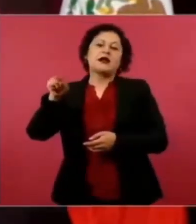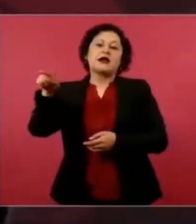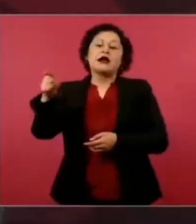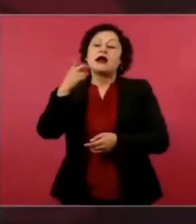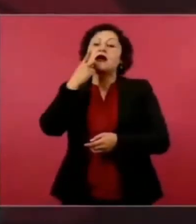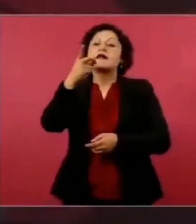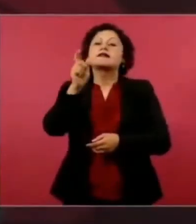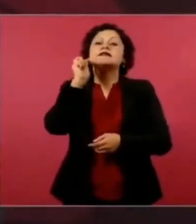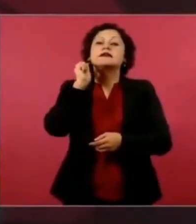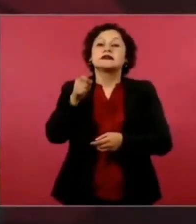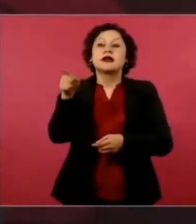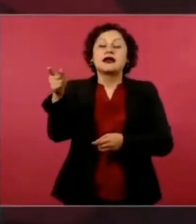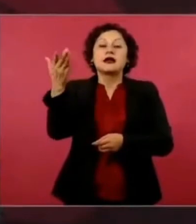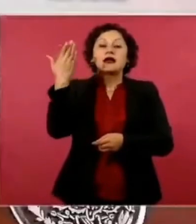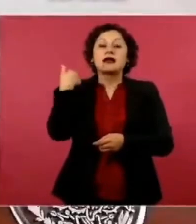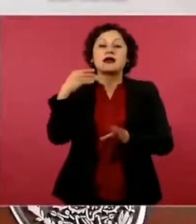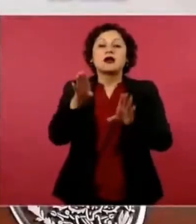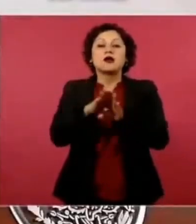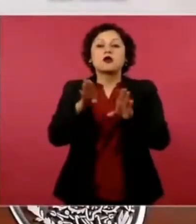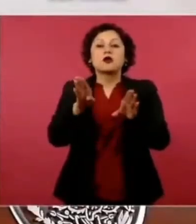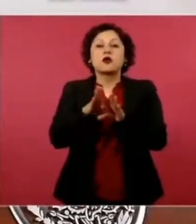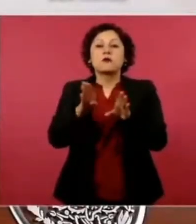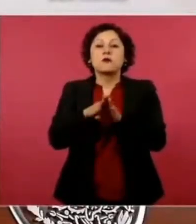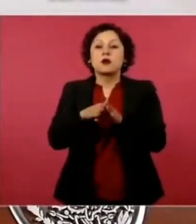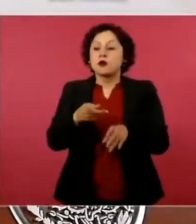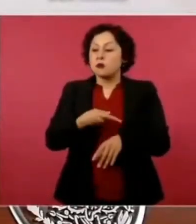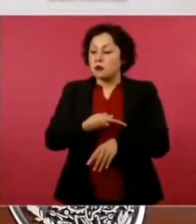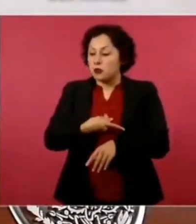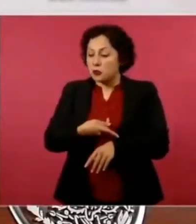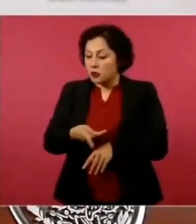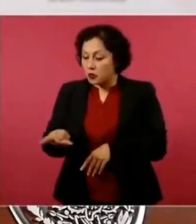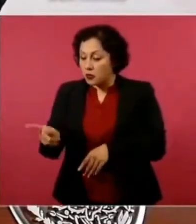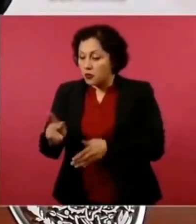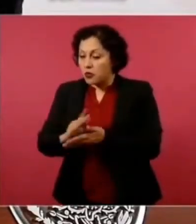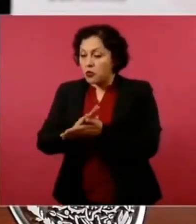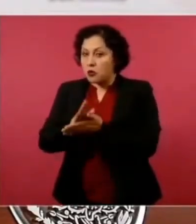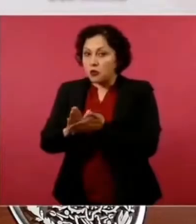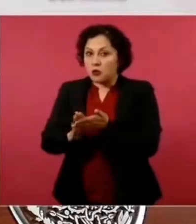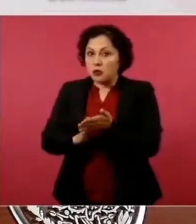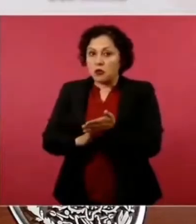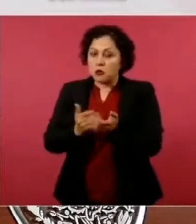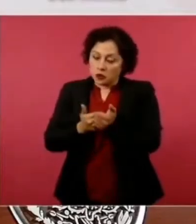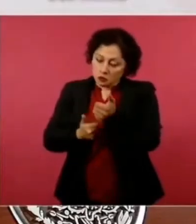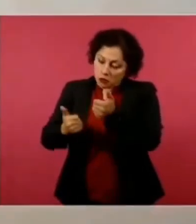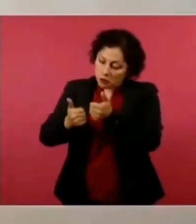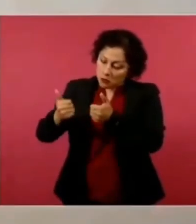cerrar de ojos y ni siquiera pierden su respetabilidad.